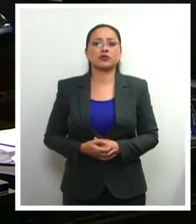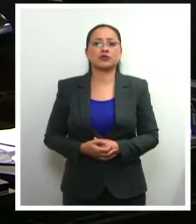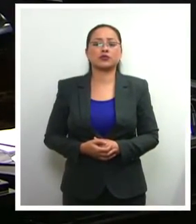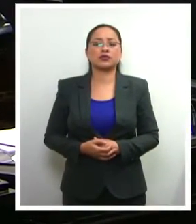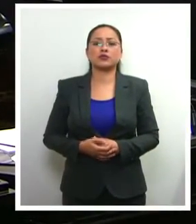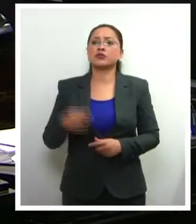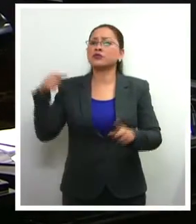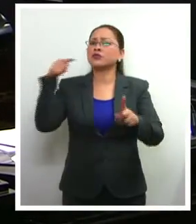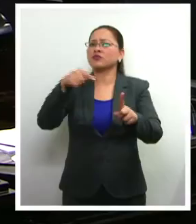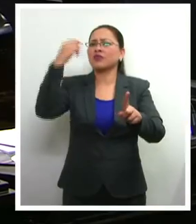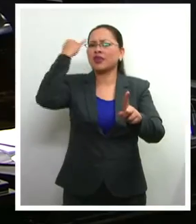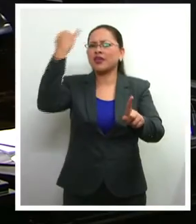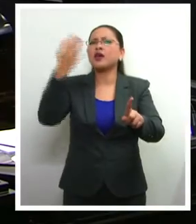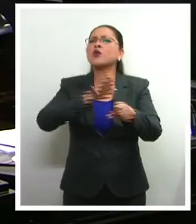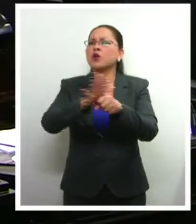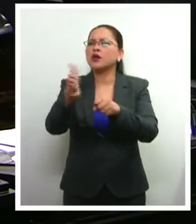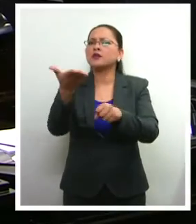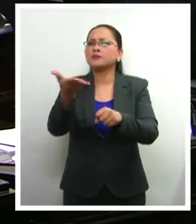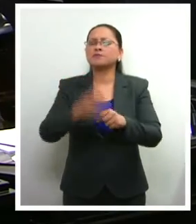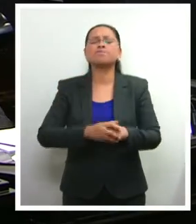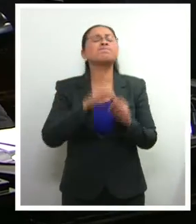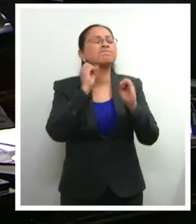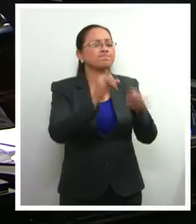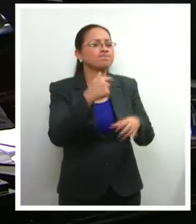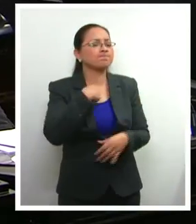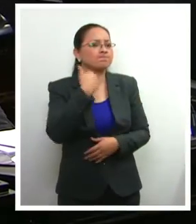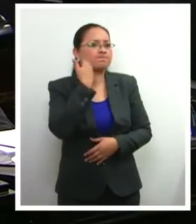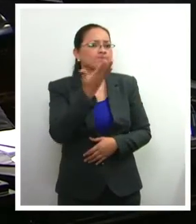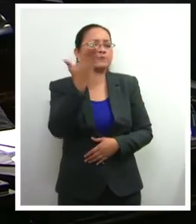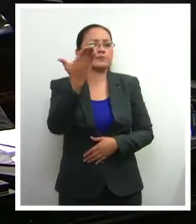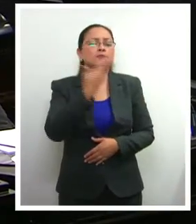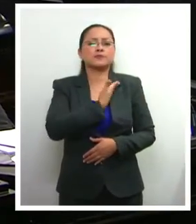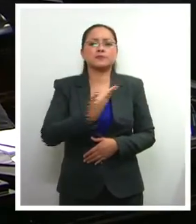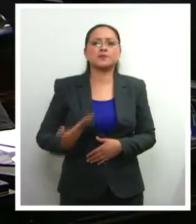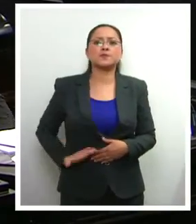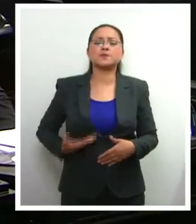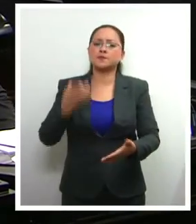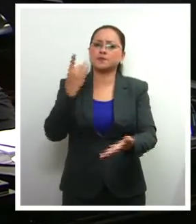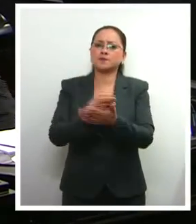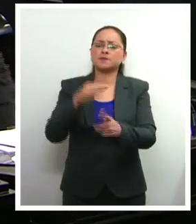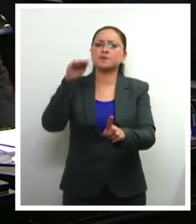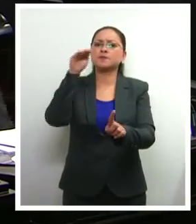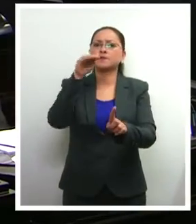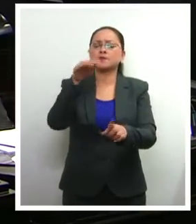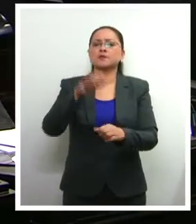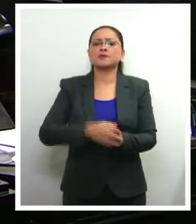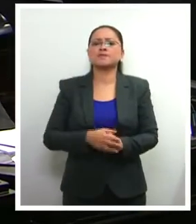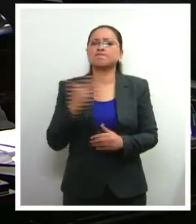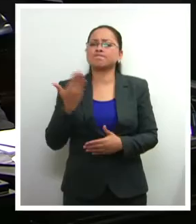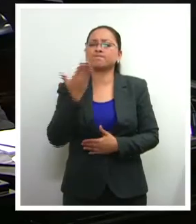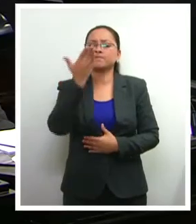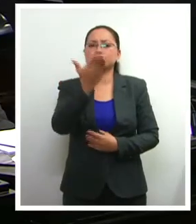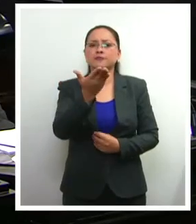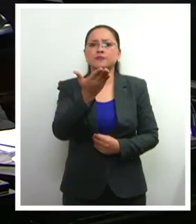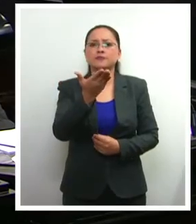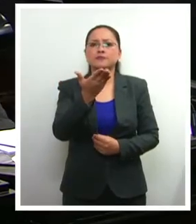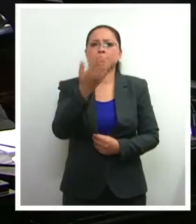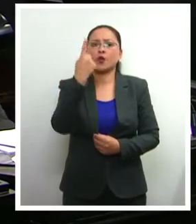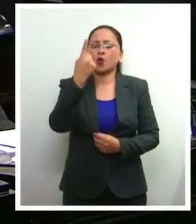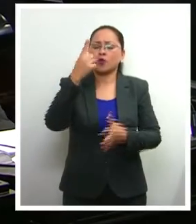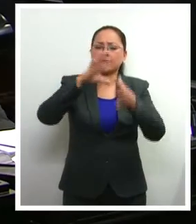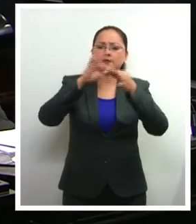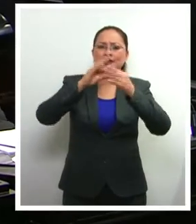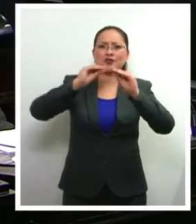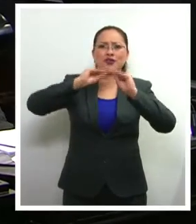¿Con qué objeto, diputado? Sí, presidente, quisiera solamente solicitar una